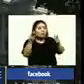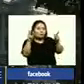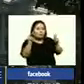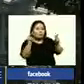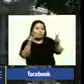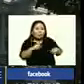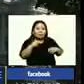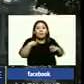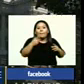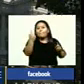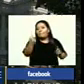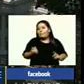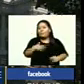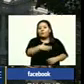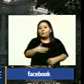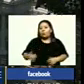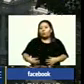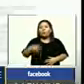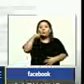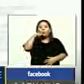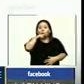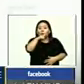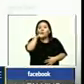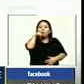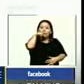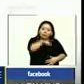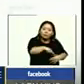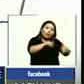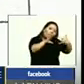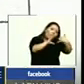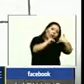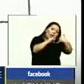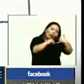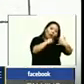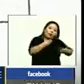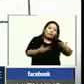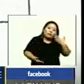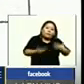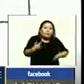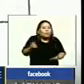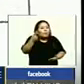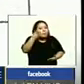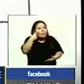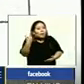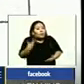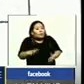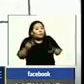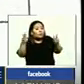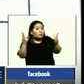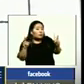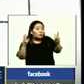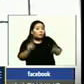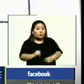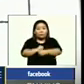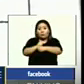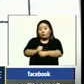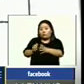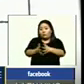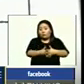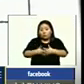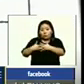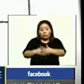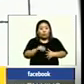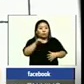presidente ruso, porque consideran que esas conversaciones podrían haber puesto en peligro la seguridad nacional de Estados Unidos